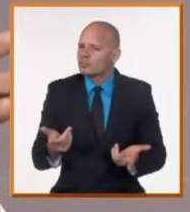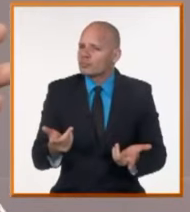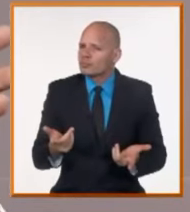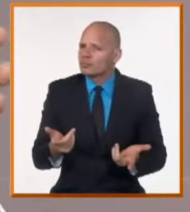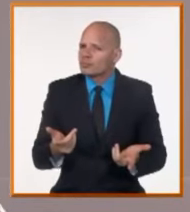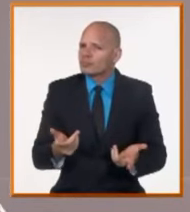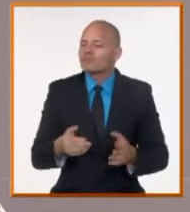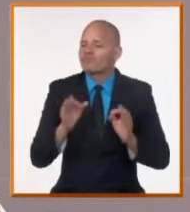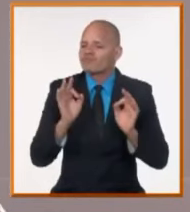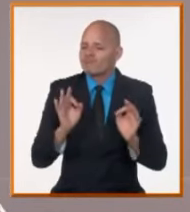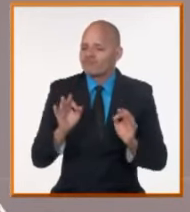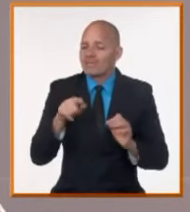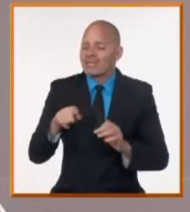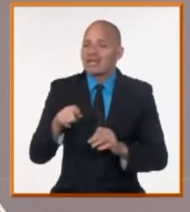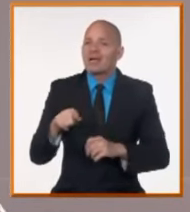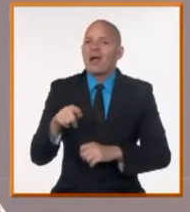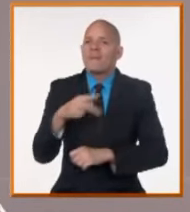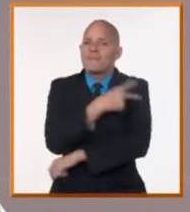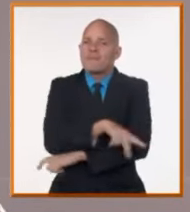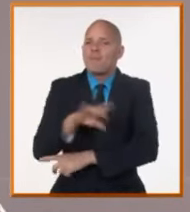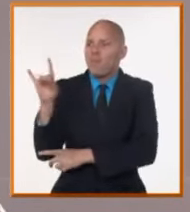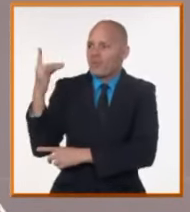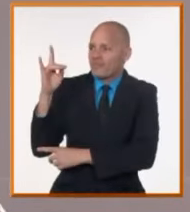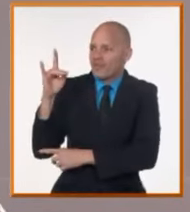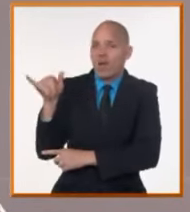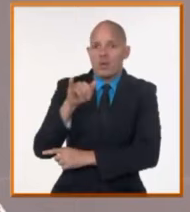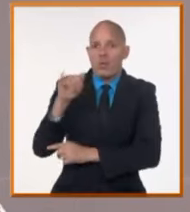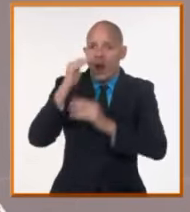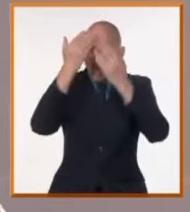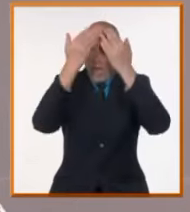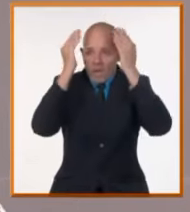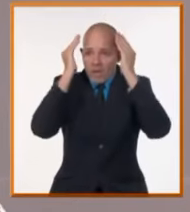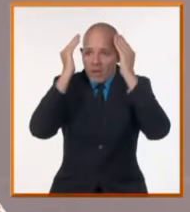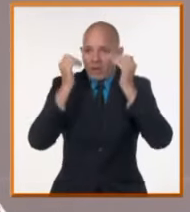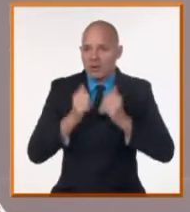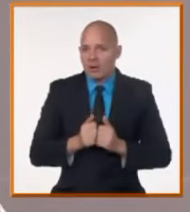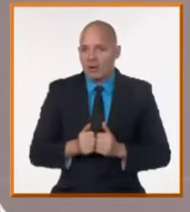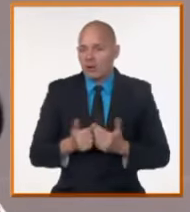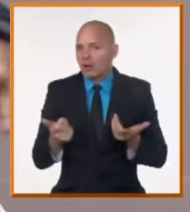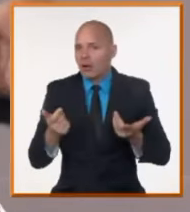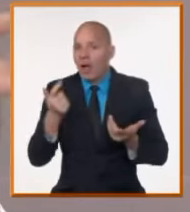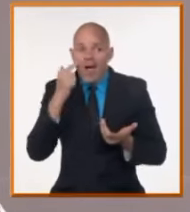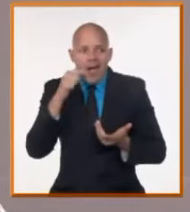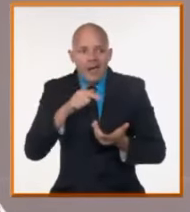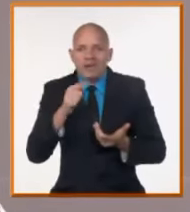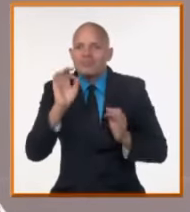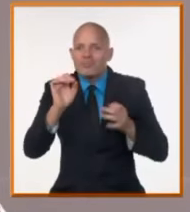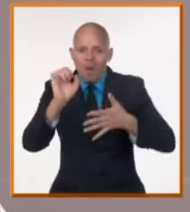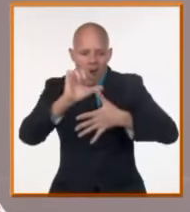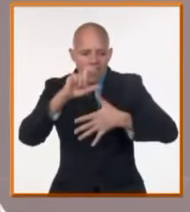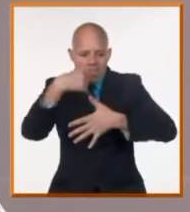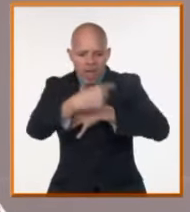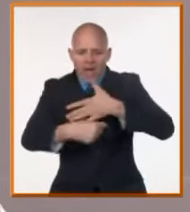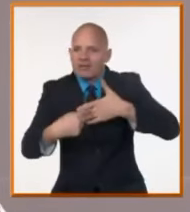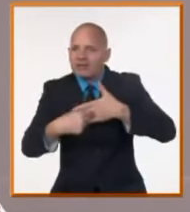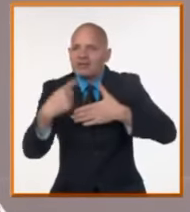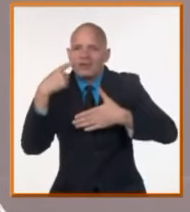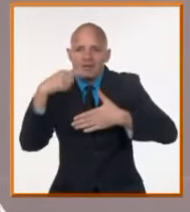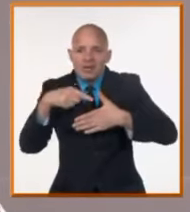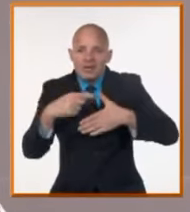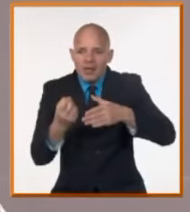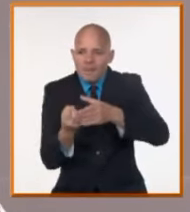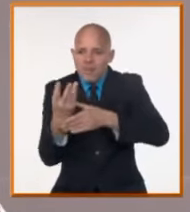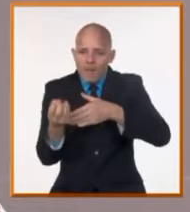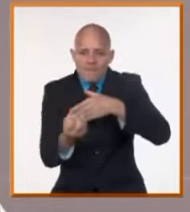Cultural, en el caso de Bolivia, y por la Revolución Ciudadana. Fue realmente en cadena. Sí, fue un proceso que preocupó muchísimo